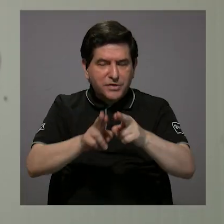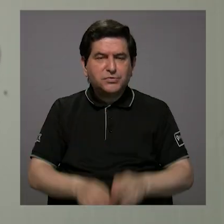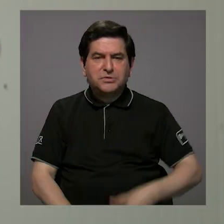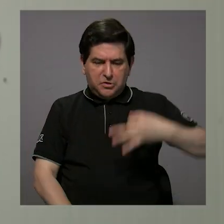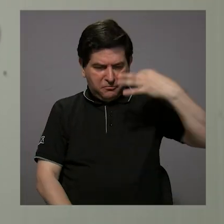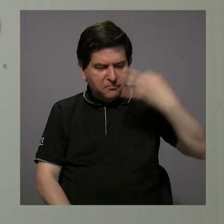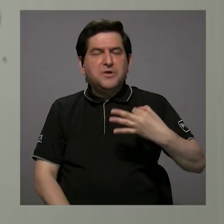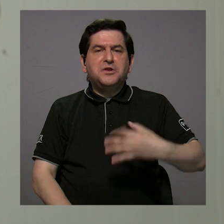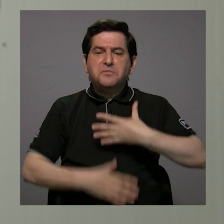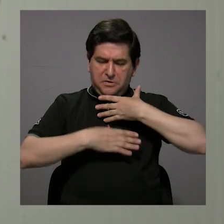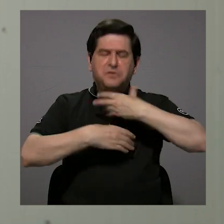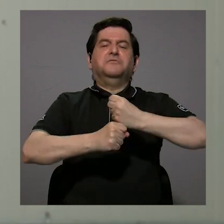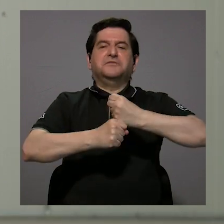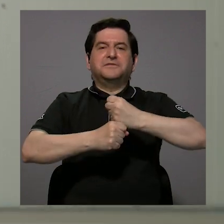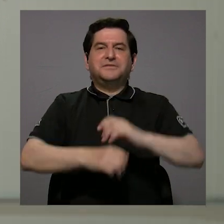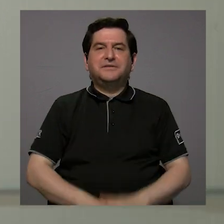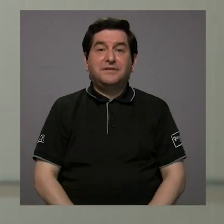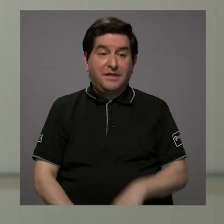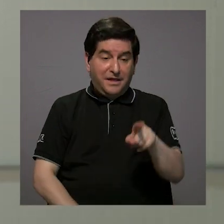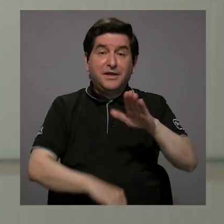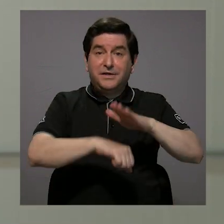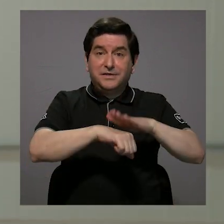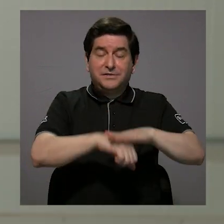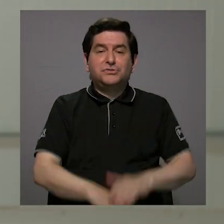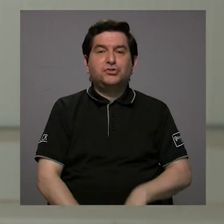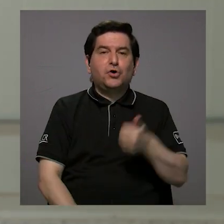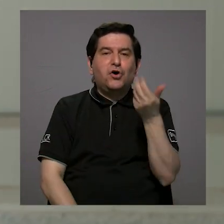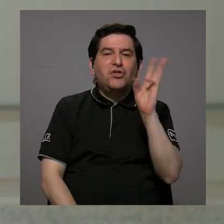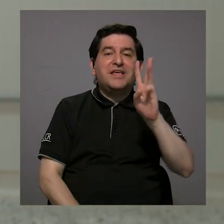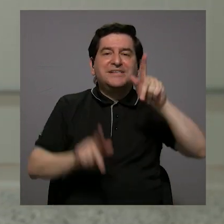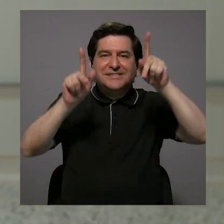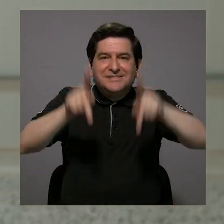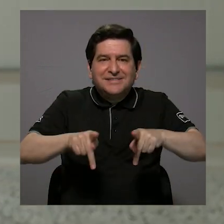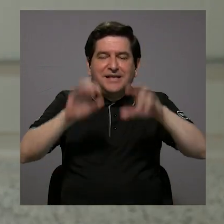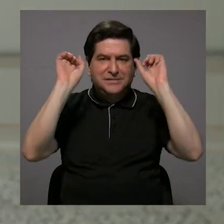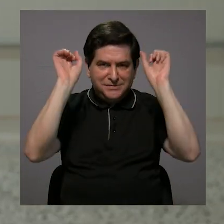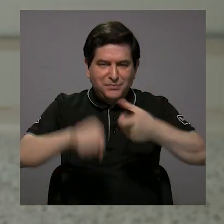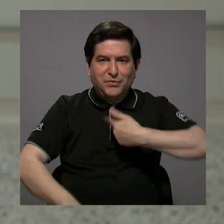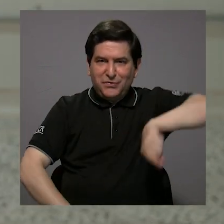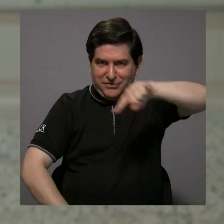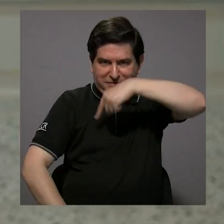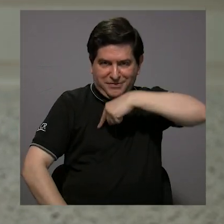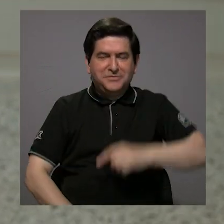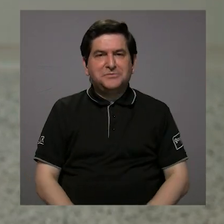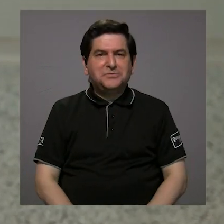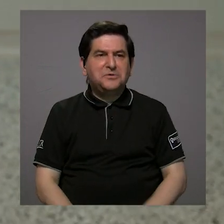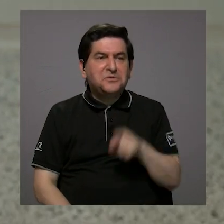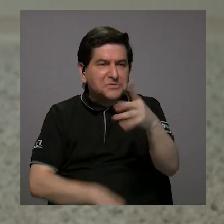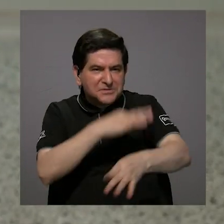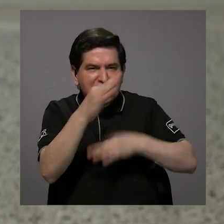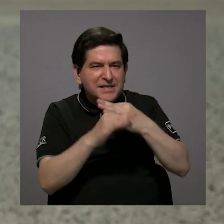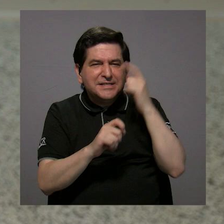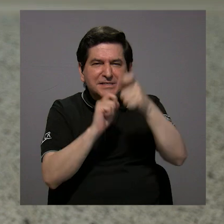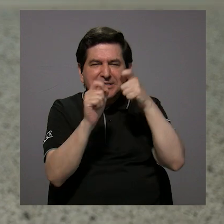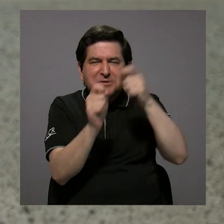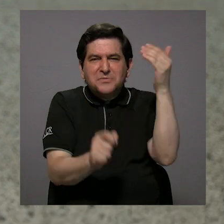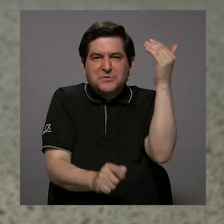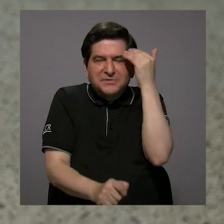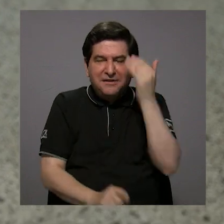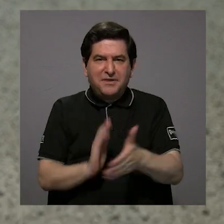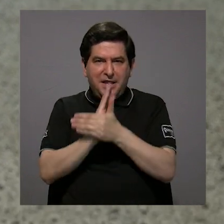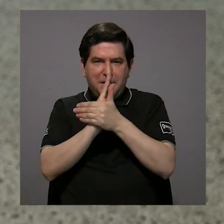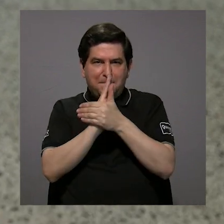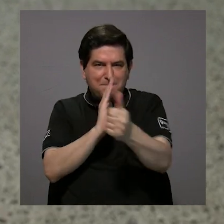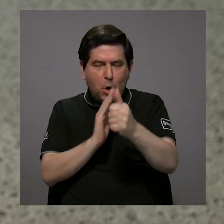resultados sólidos, confiables. Eso nos dio que con 16 personas podíamos tener esa certeza,